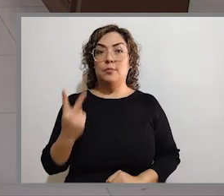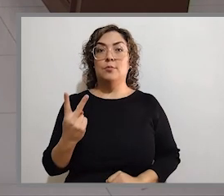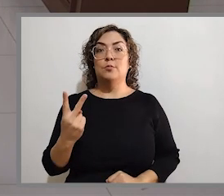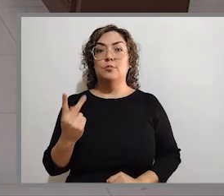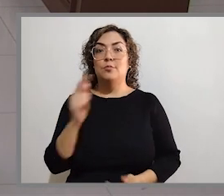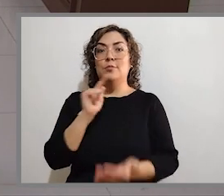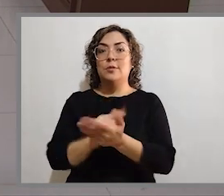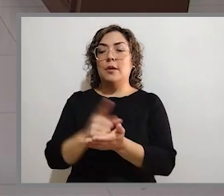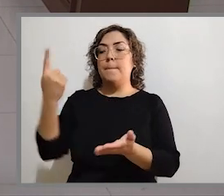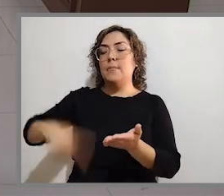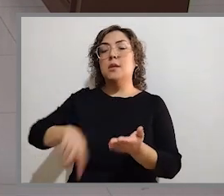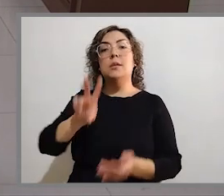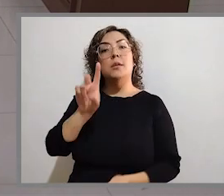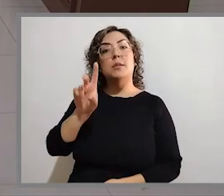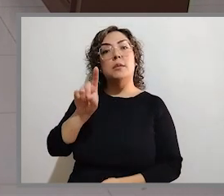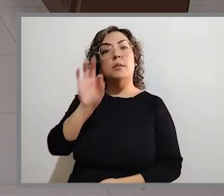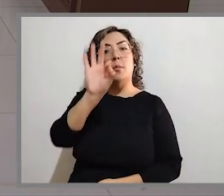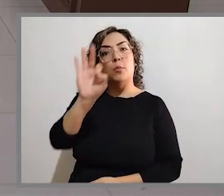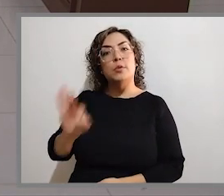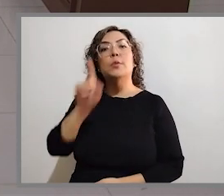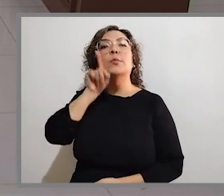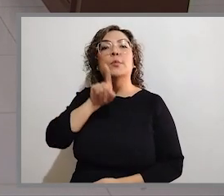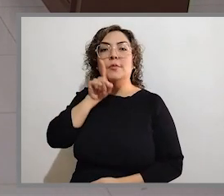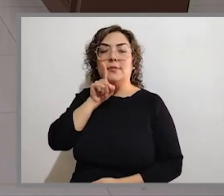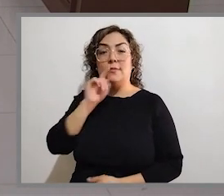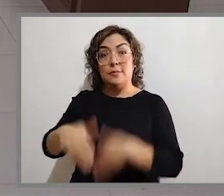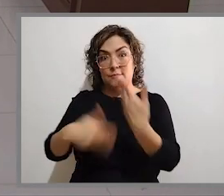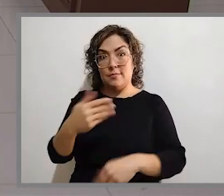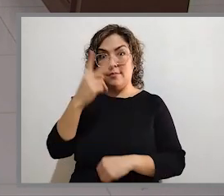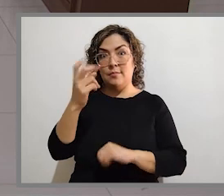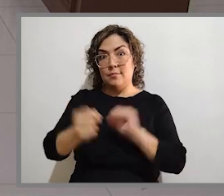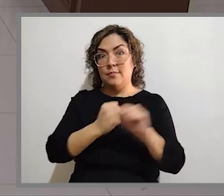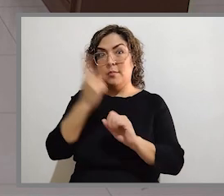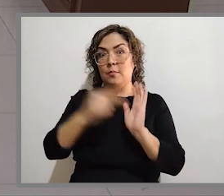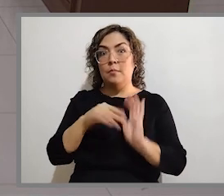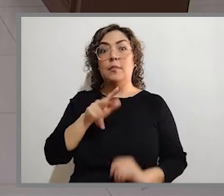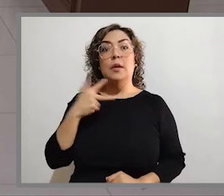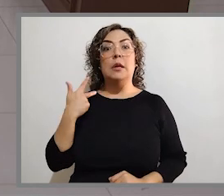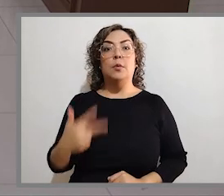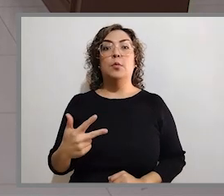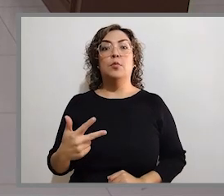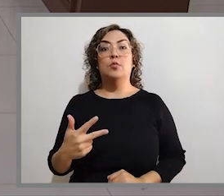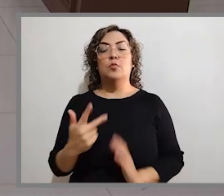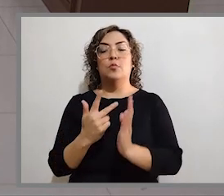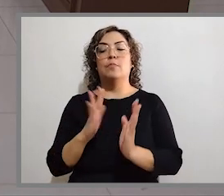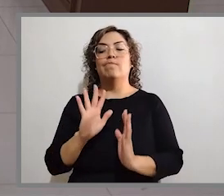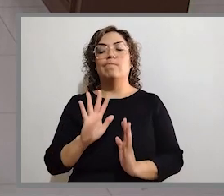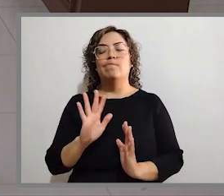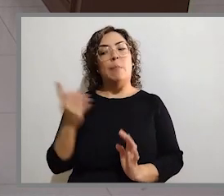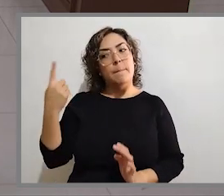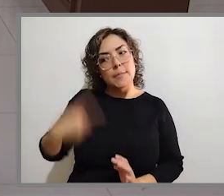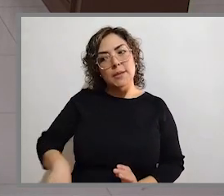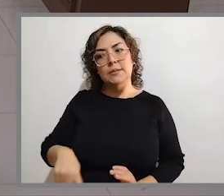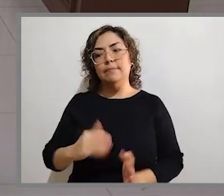hizo obligatorio, y en el 2008 se subió a 40%. Pero con todo y todo los partidos